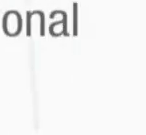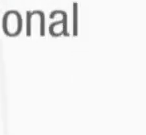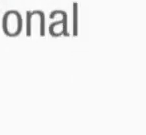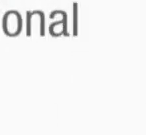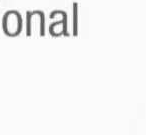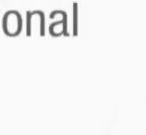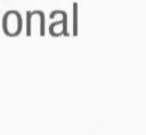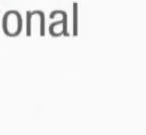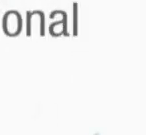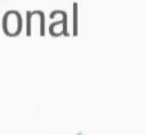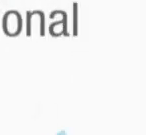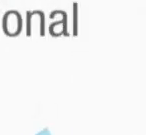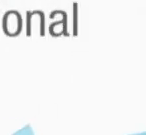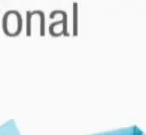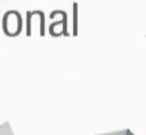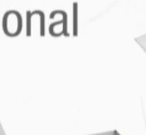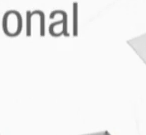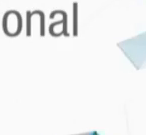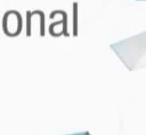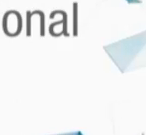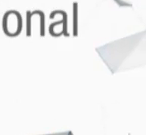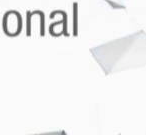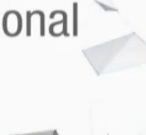Inicio de espacio promocional.